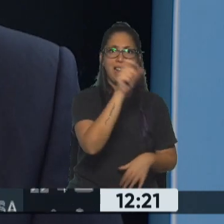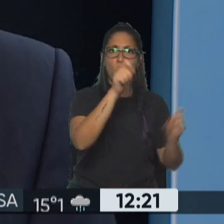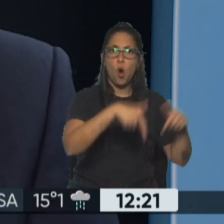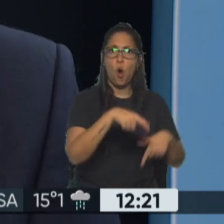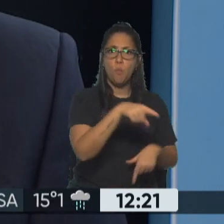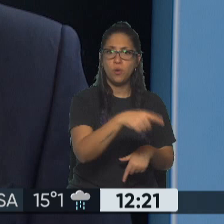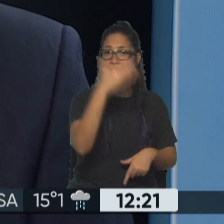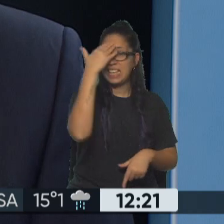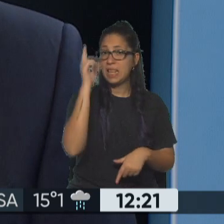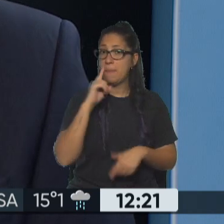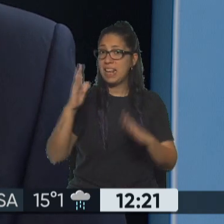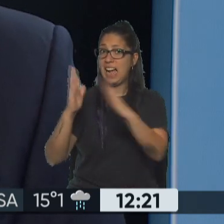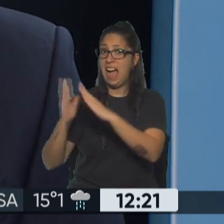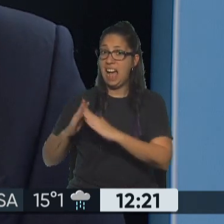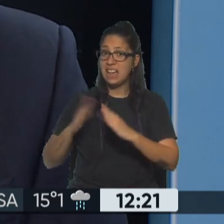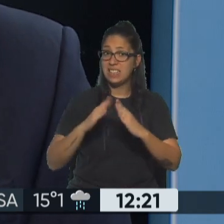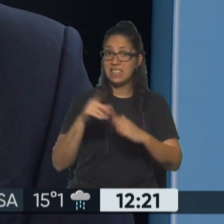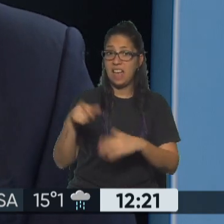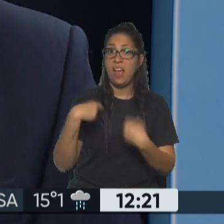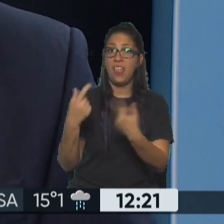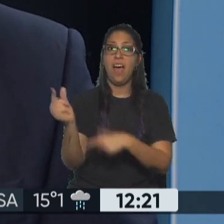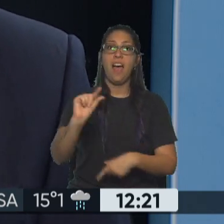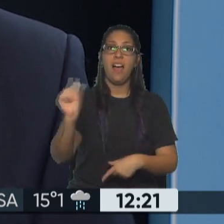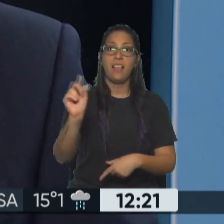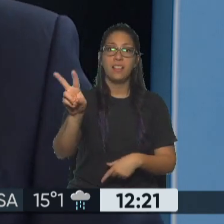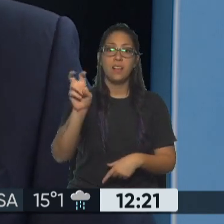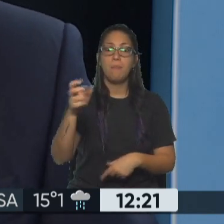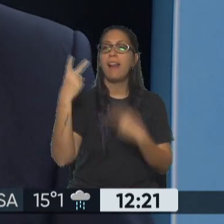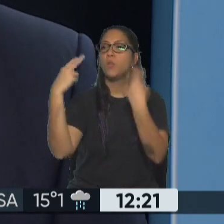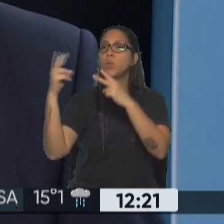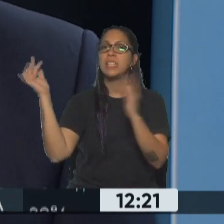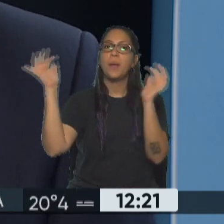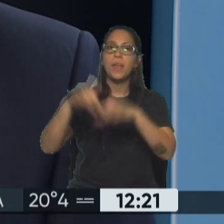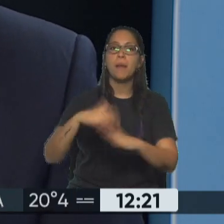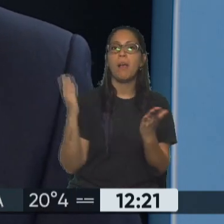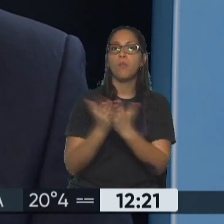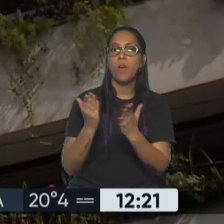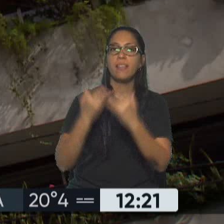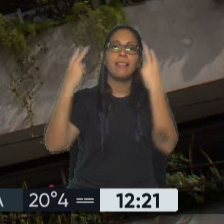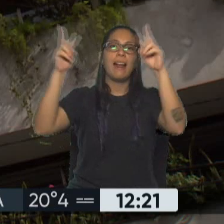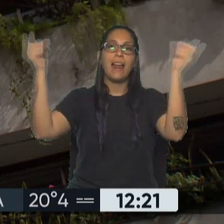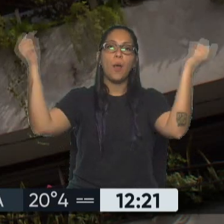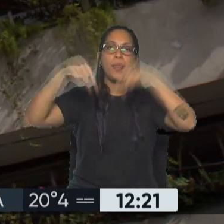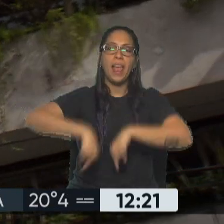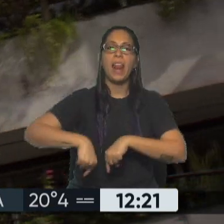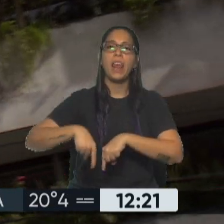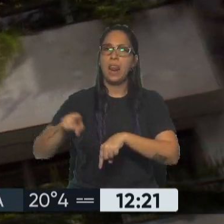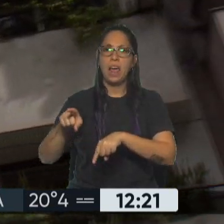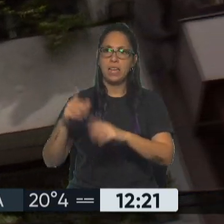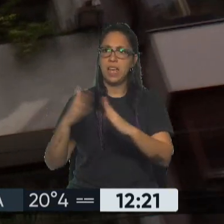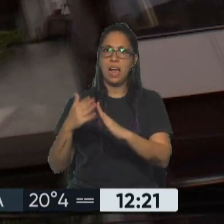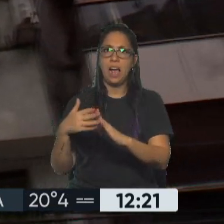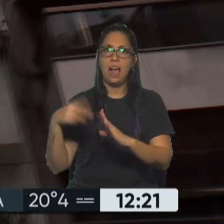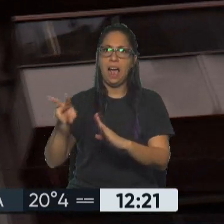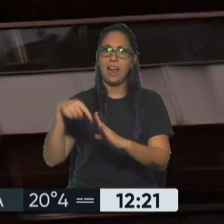pensemos que esas 15.000 viviendas que se ponen en el alquiler temporario para turistas para extranjeros y demás se quitan del mercado